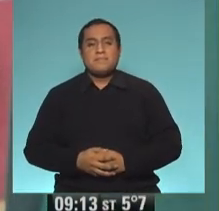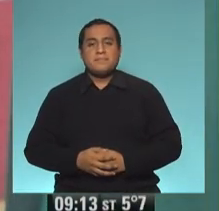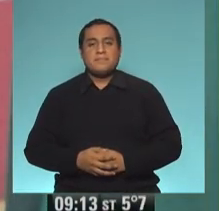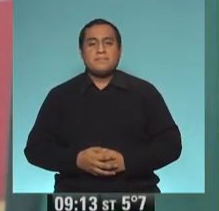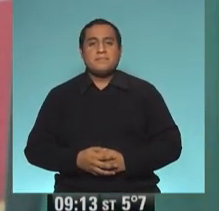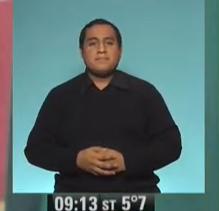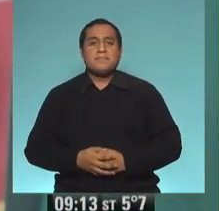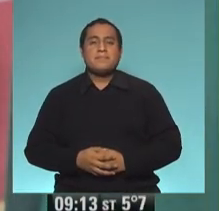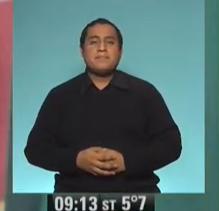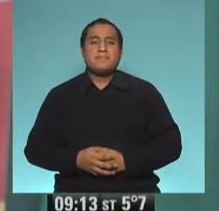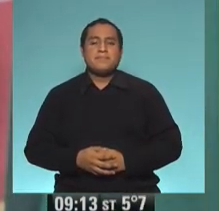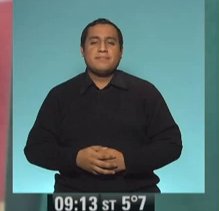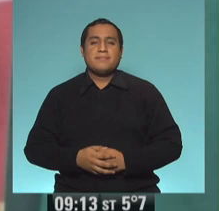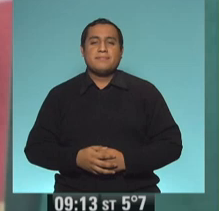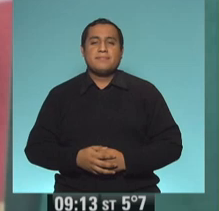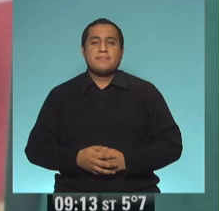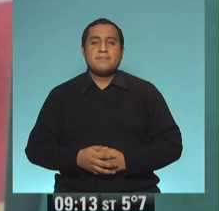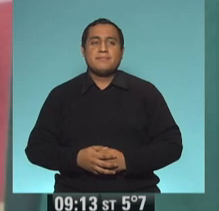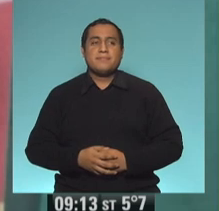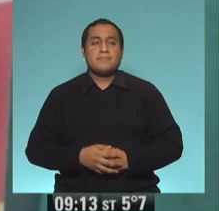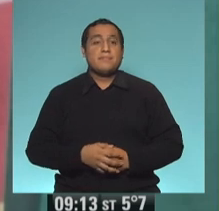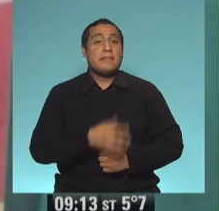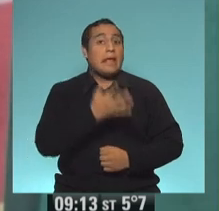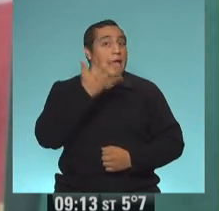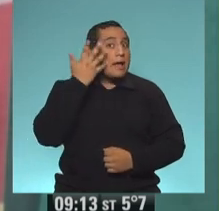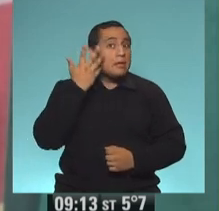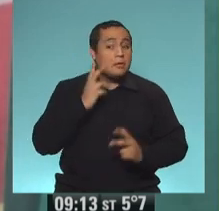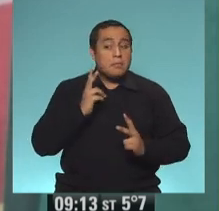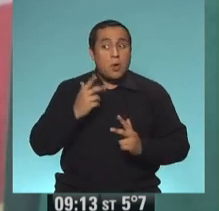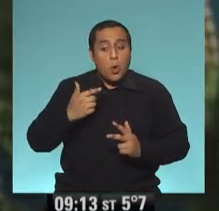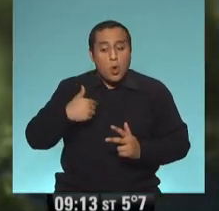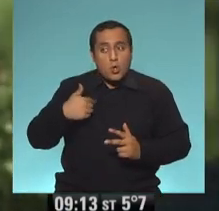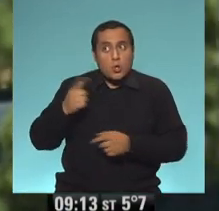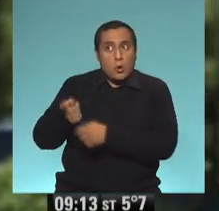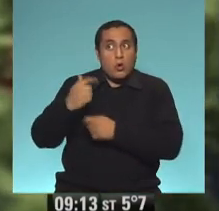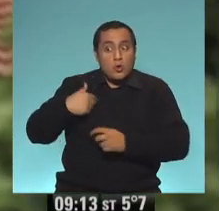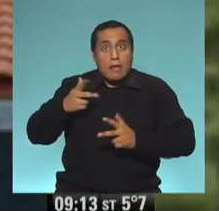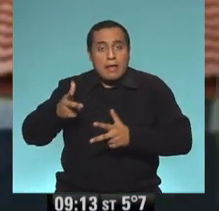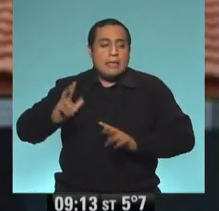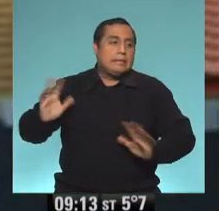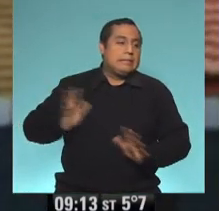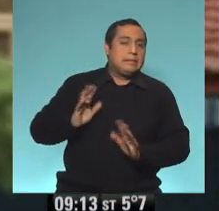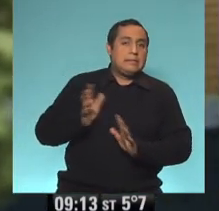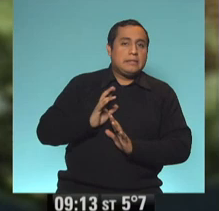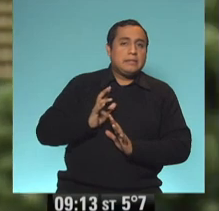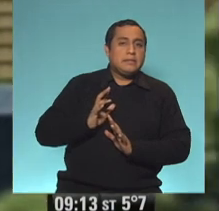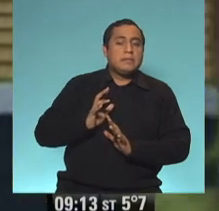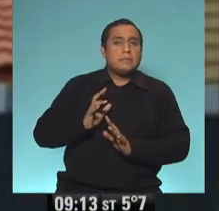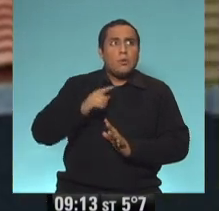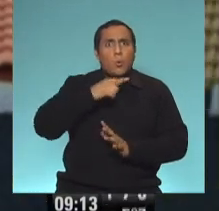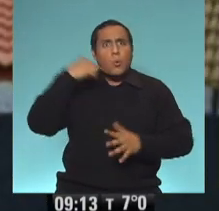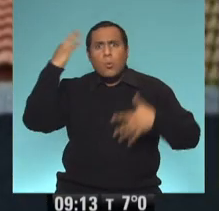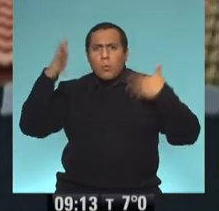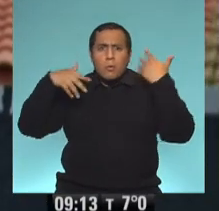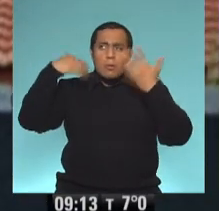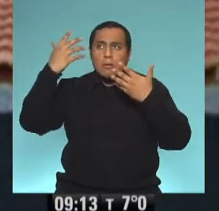puede decirle soy yo, confundido no tiene más remedio